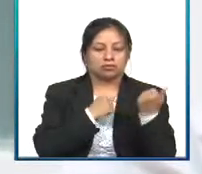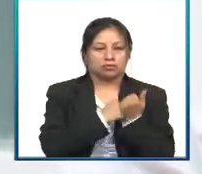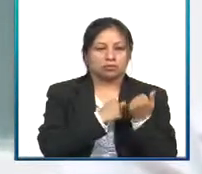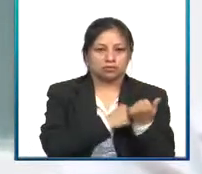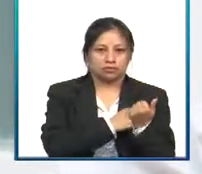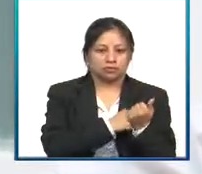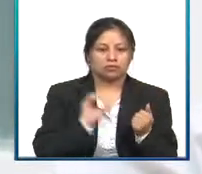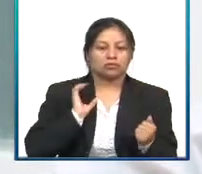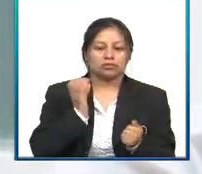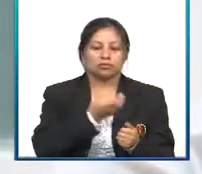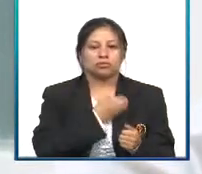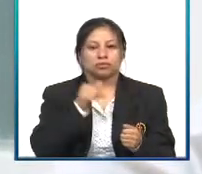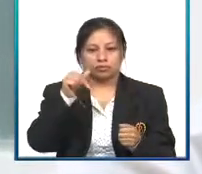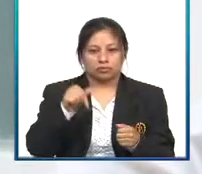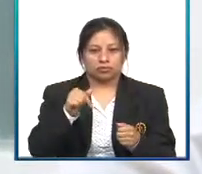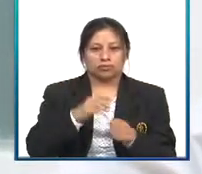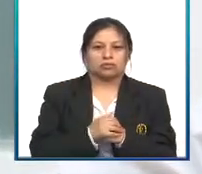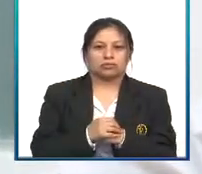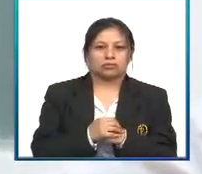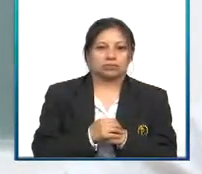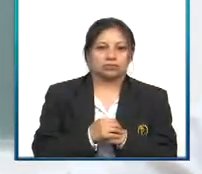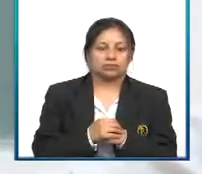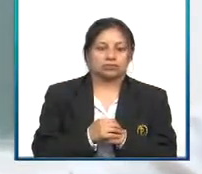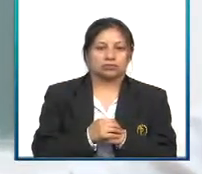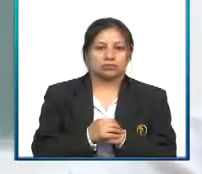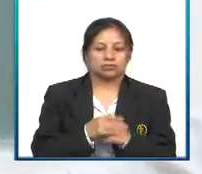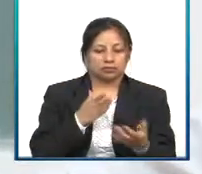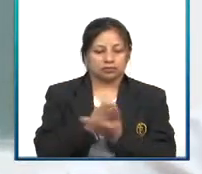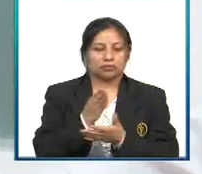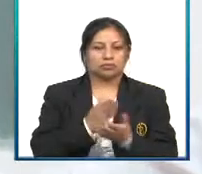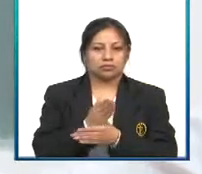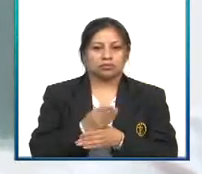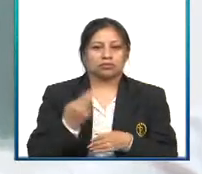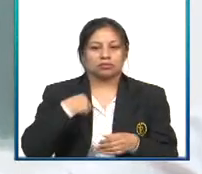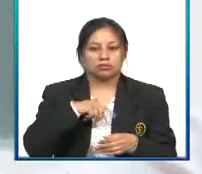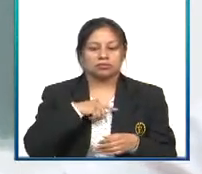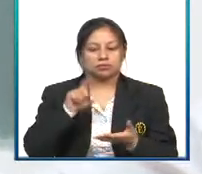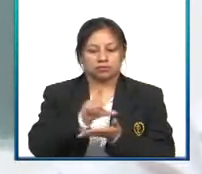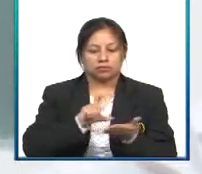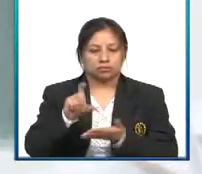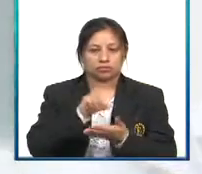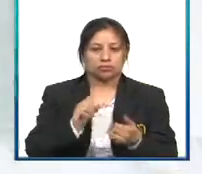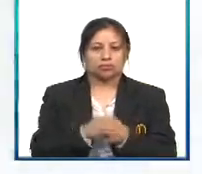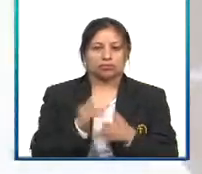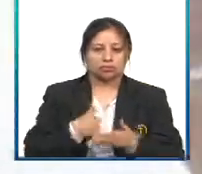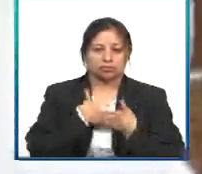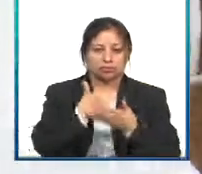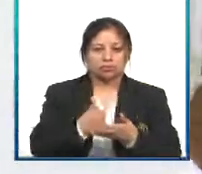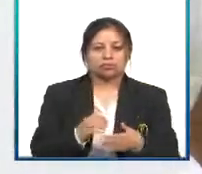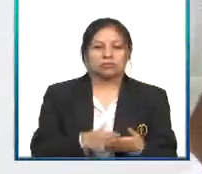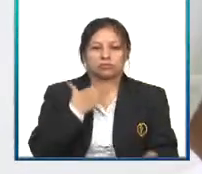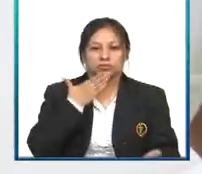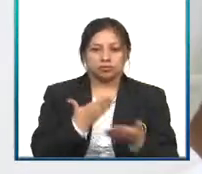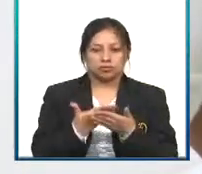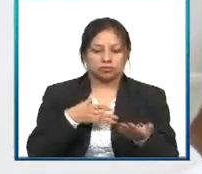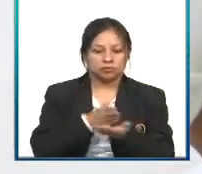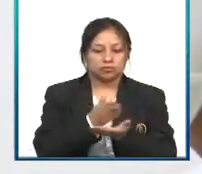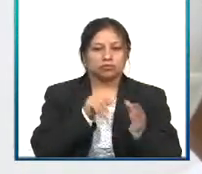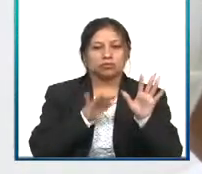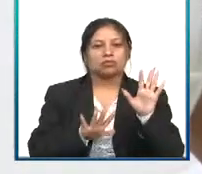nos da el Congreso con este decreto y a nuestros colegios que dieron para ayudar. Gracias al